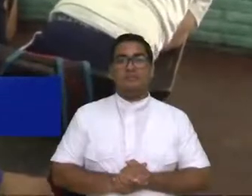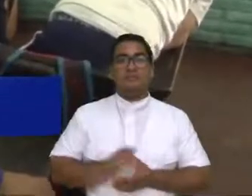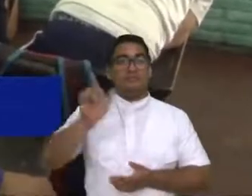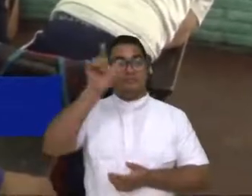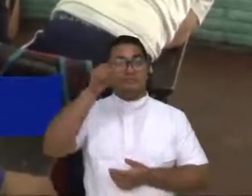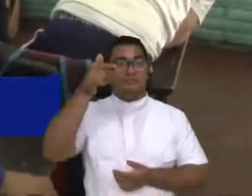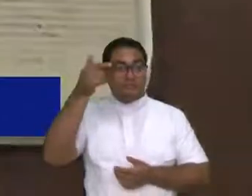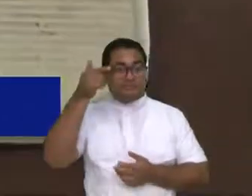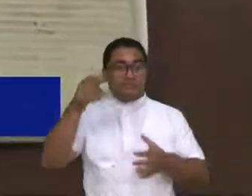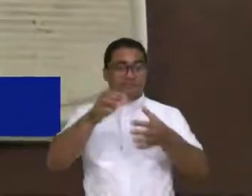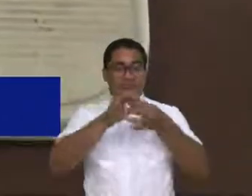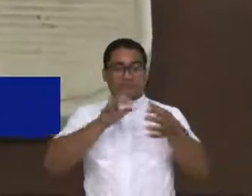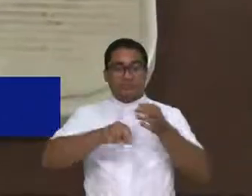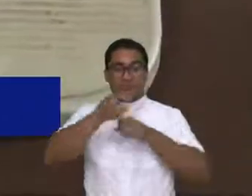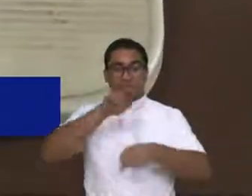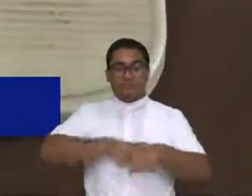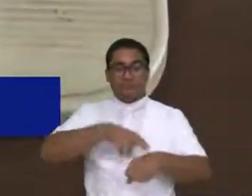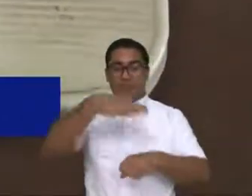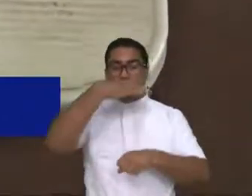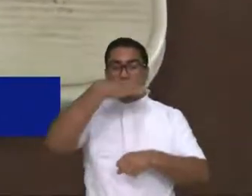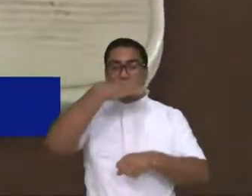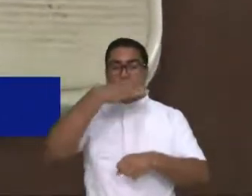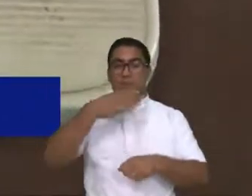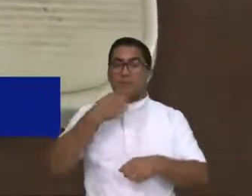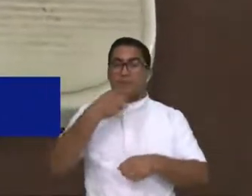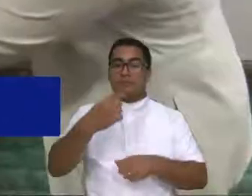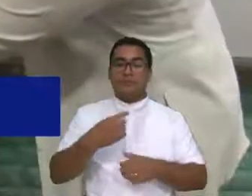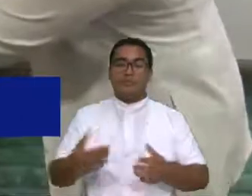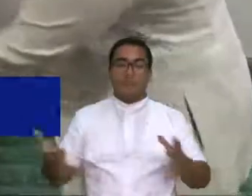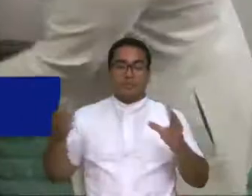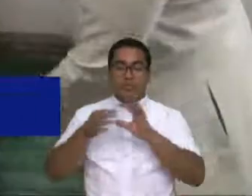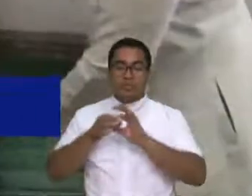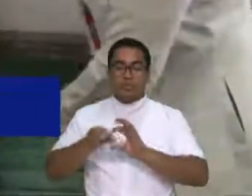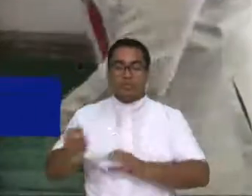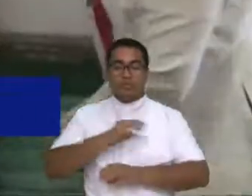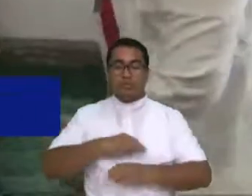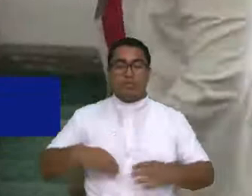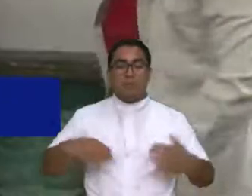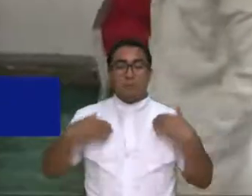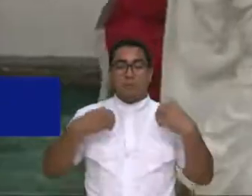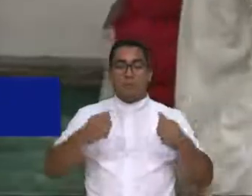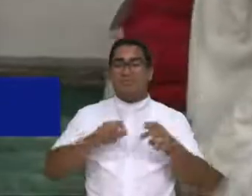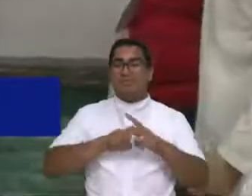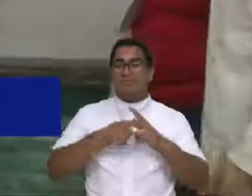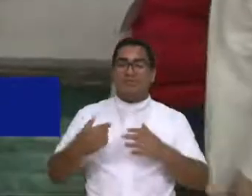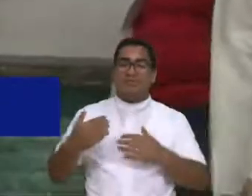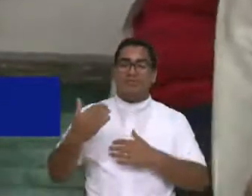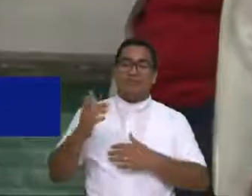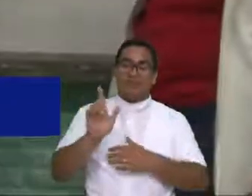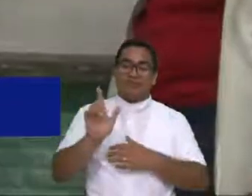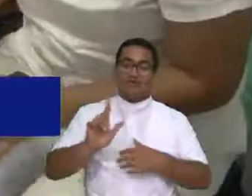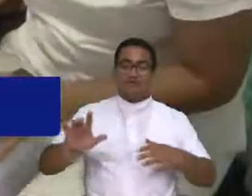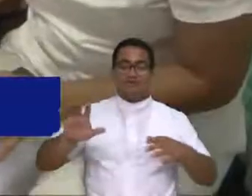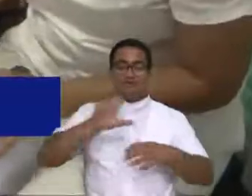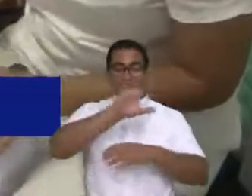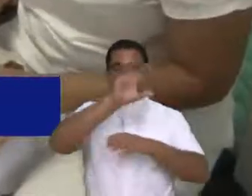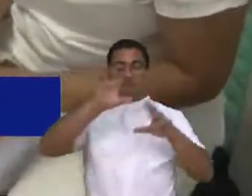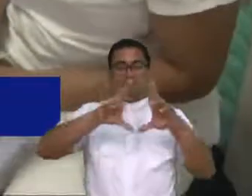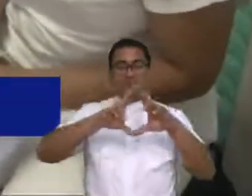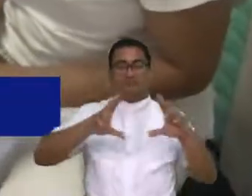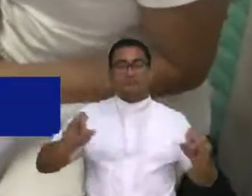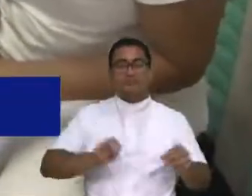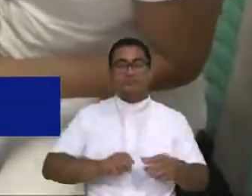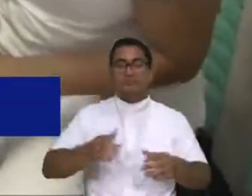Gobierno de Unidad y Reconciliación Nacional, a través del Ministerio de Salud, inició este lunes en toda Nicaragua el